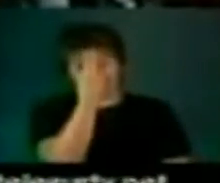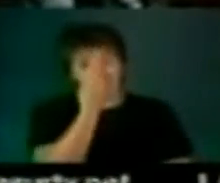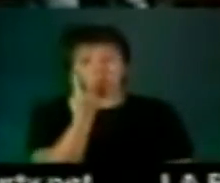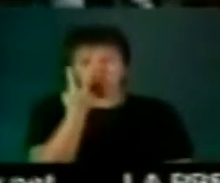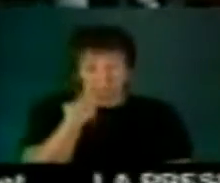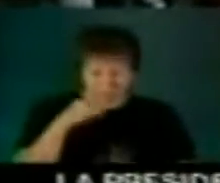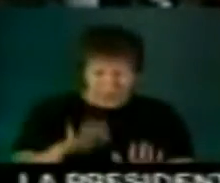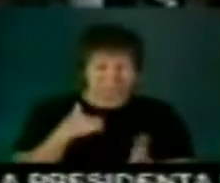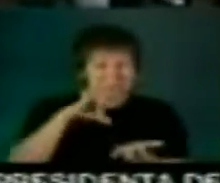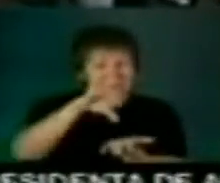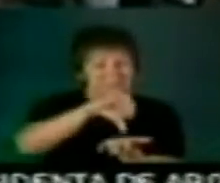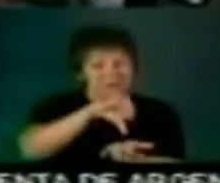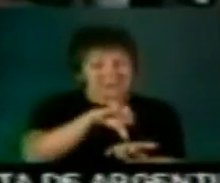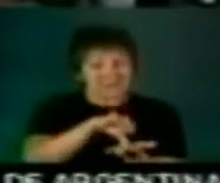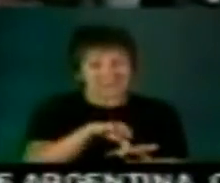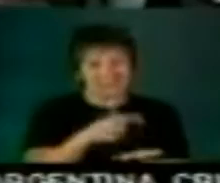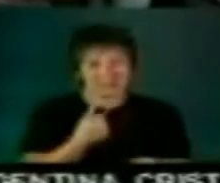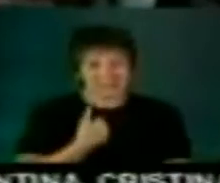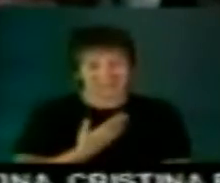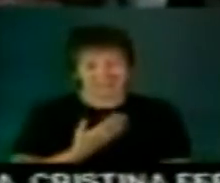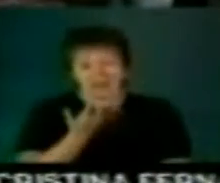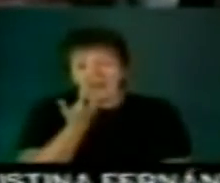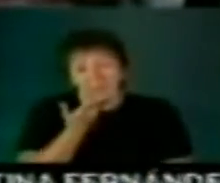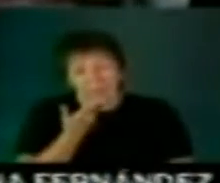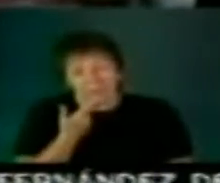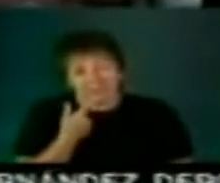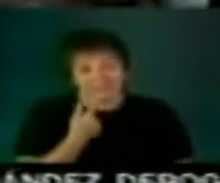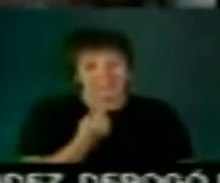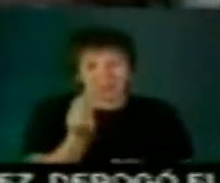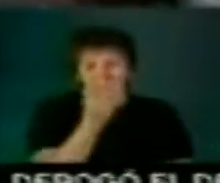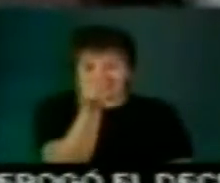Somos un país que ama los fines de semana largos,